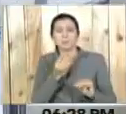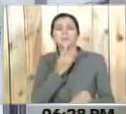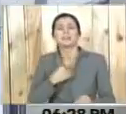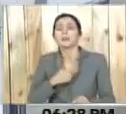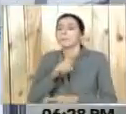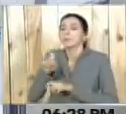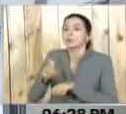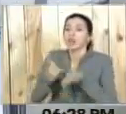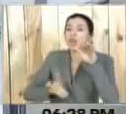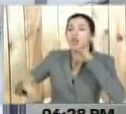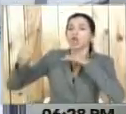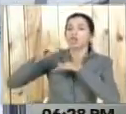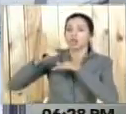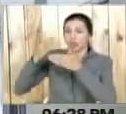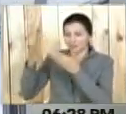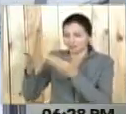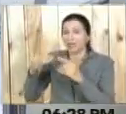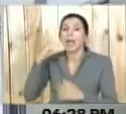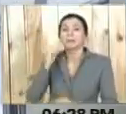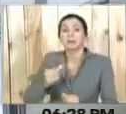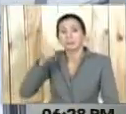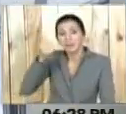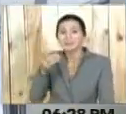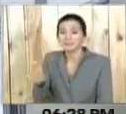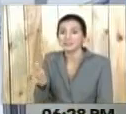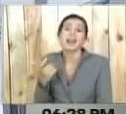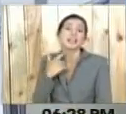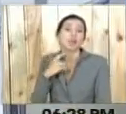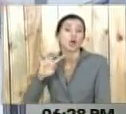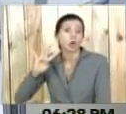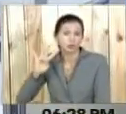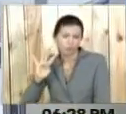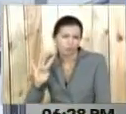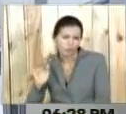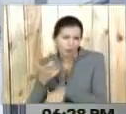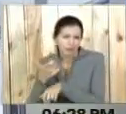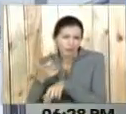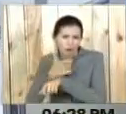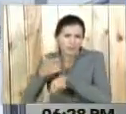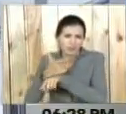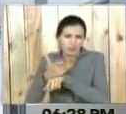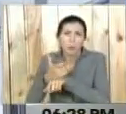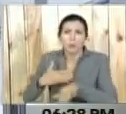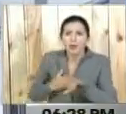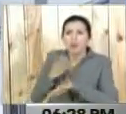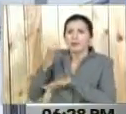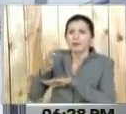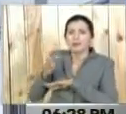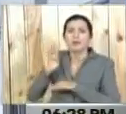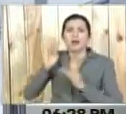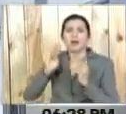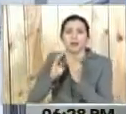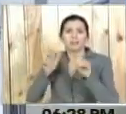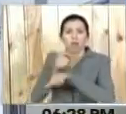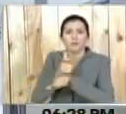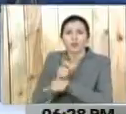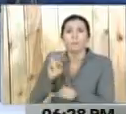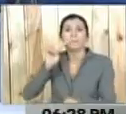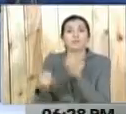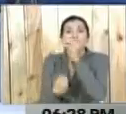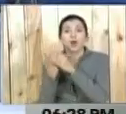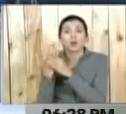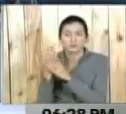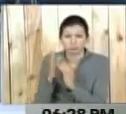es el que tiene más canas en el panel, si en la cuarta uno puede ir a Miraflores a protestarle al presidente. Sí, no solamente no podíamos